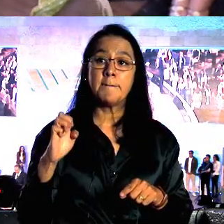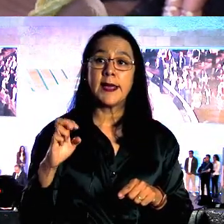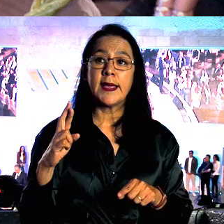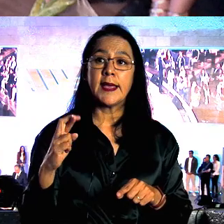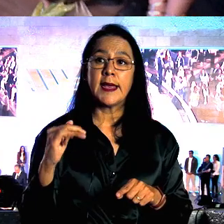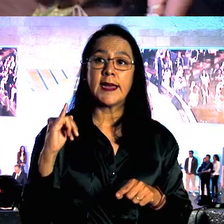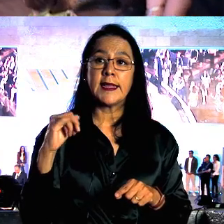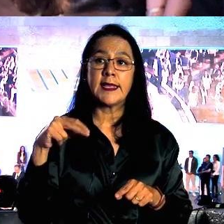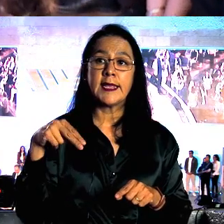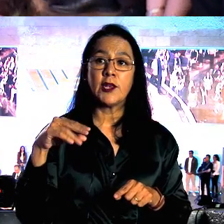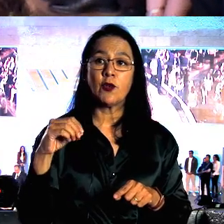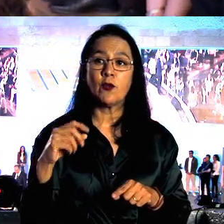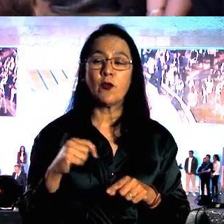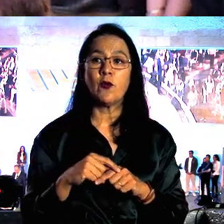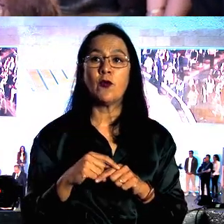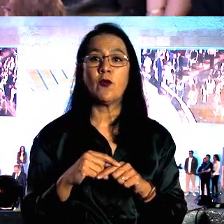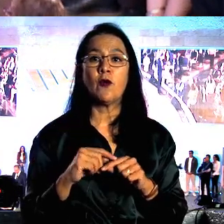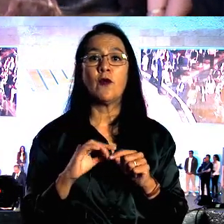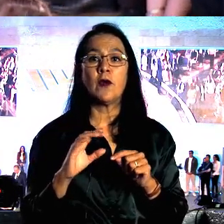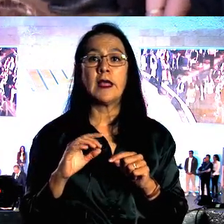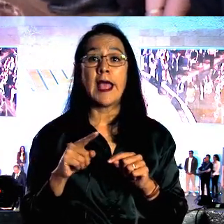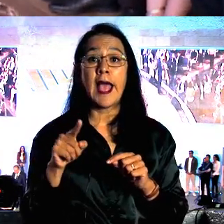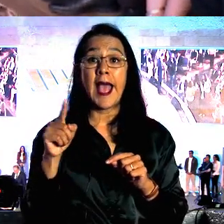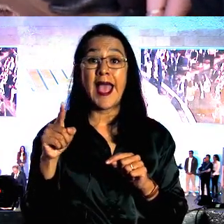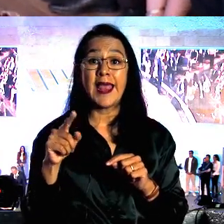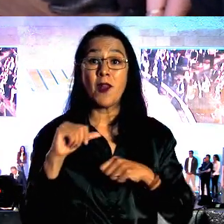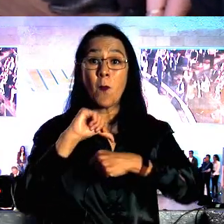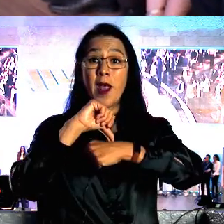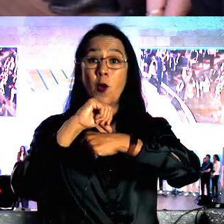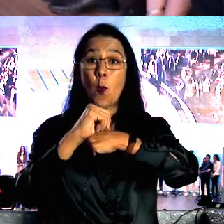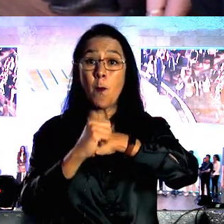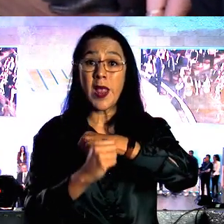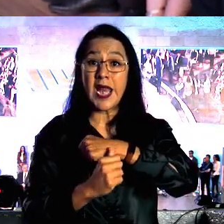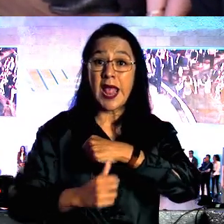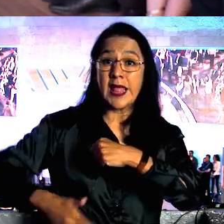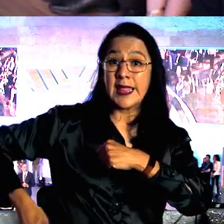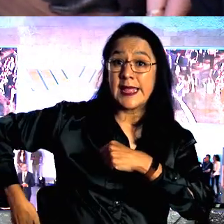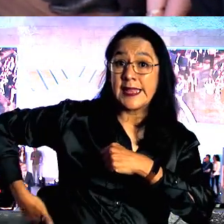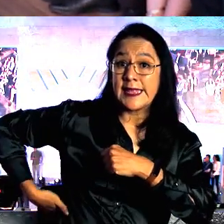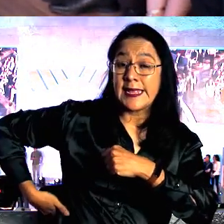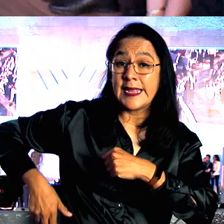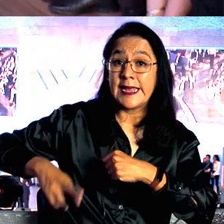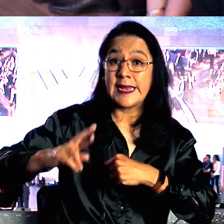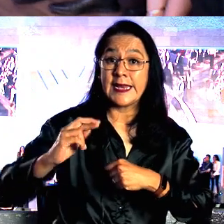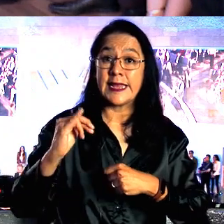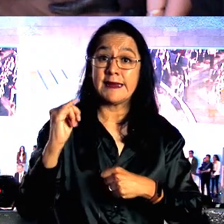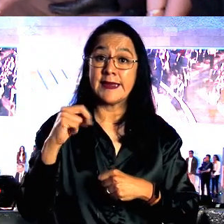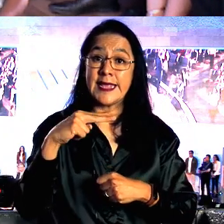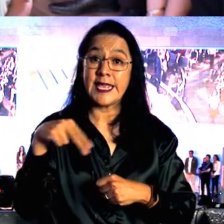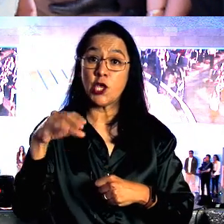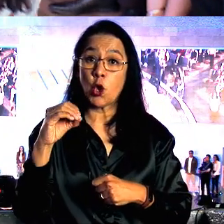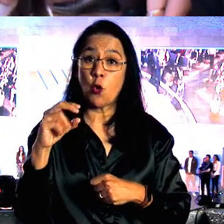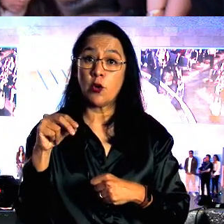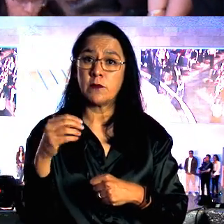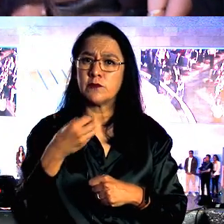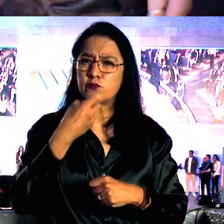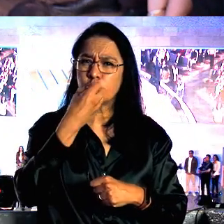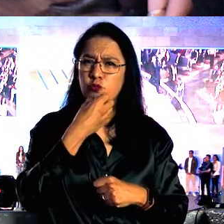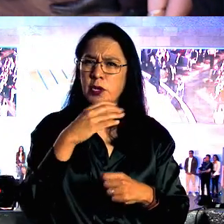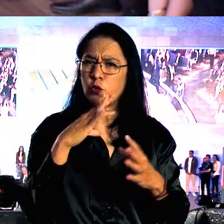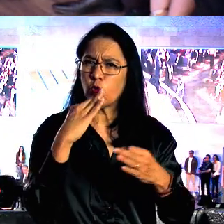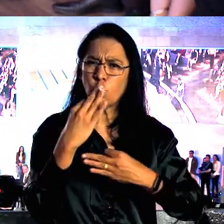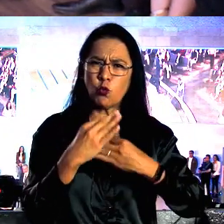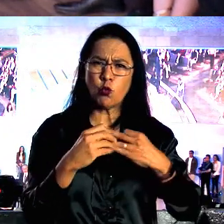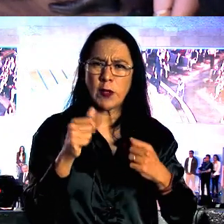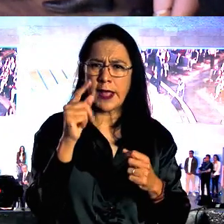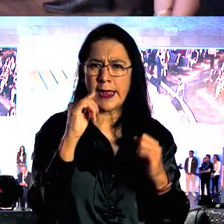este martes a las 3 de la tarde lo van a operar de un riñón y él está pidiendo oración que les parece oramos todos la iglesia